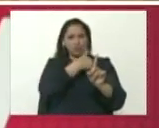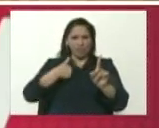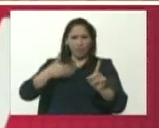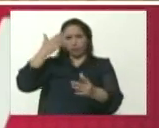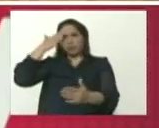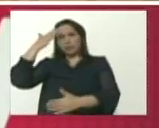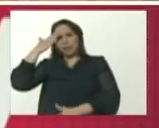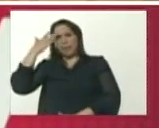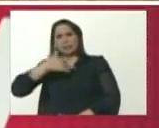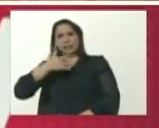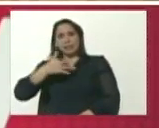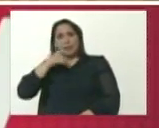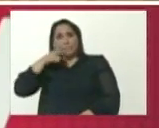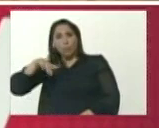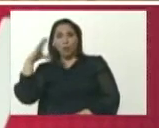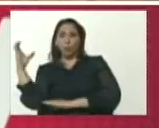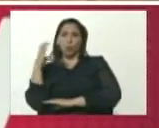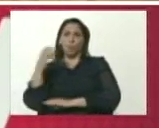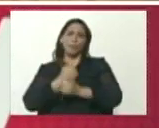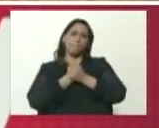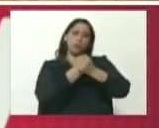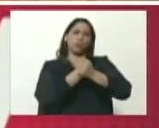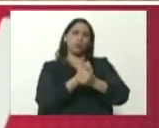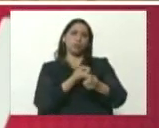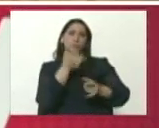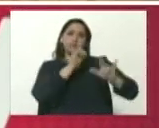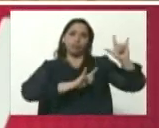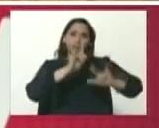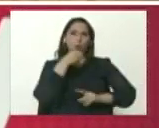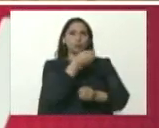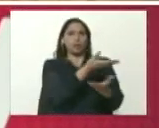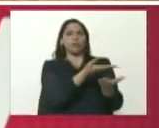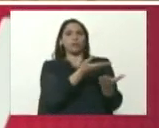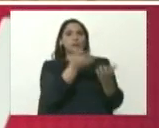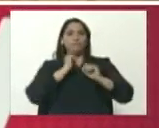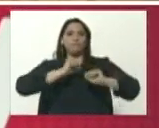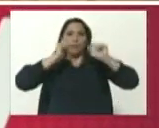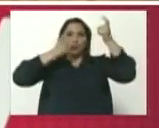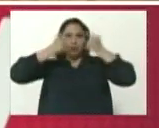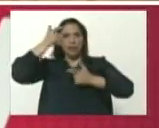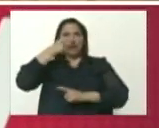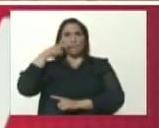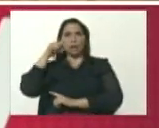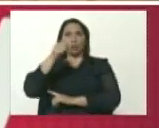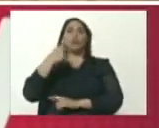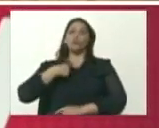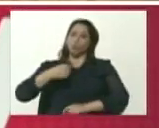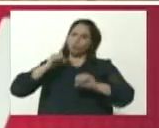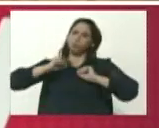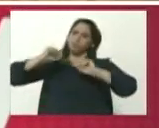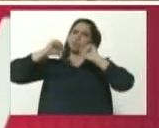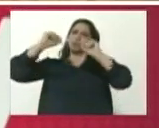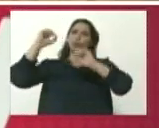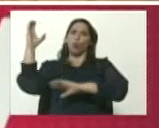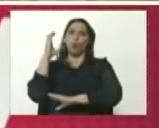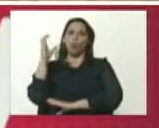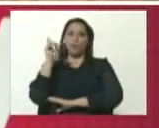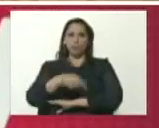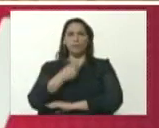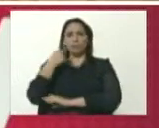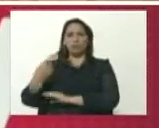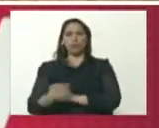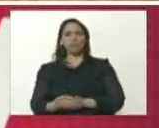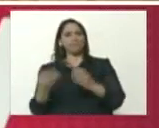que el sentir del pueblo colombiano es de amor hacia usted. Que viva Chávez y Maduro, y yo digo que viva Colombia,